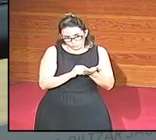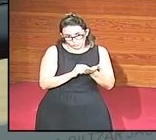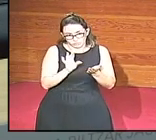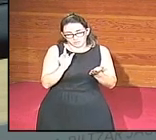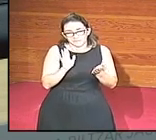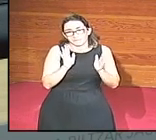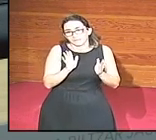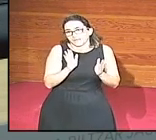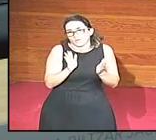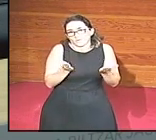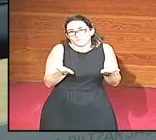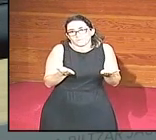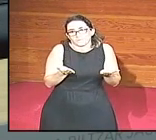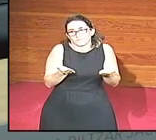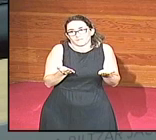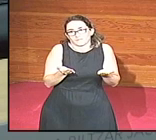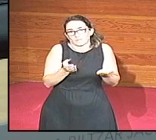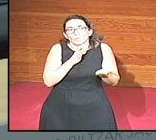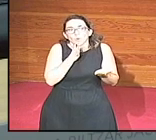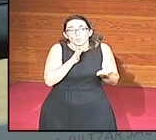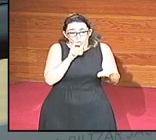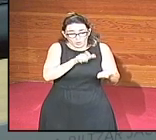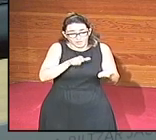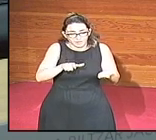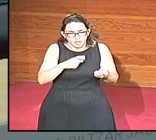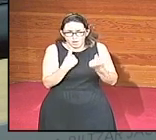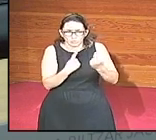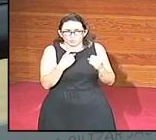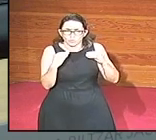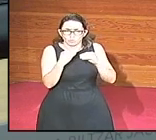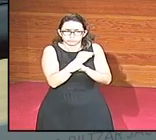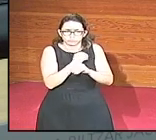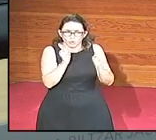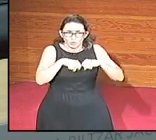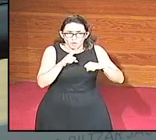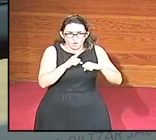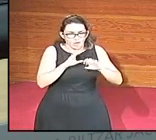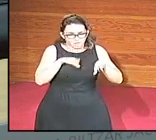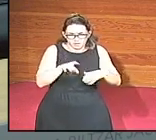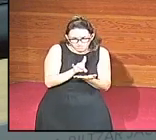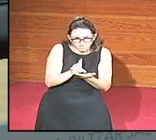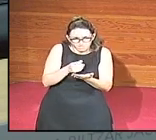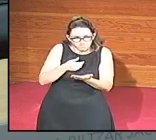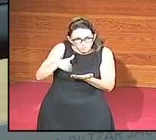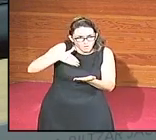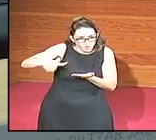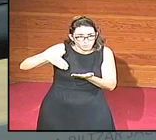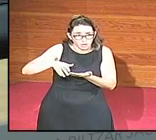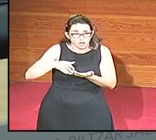pero es que han echado a la otra parte de la población, a hostias, y el que no, pues está acojonado.